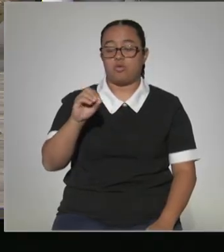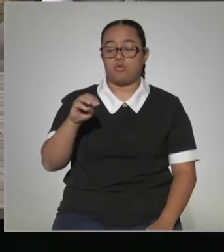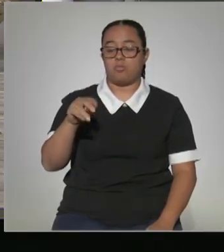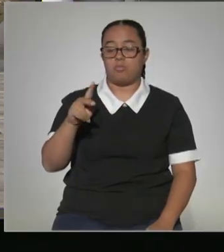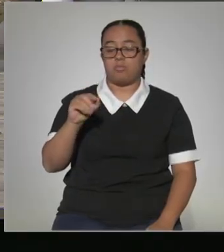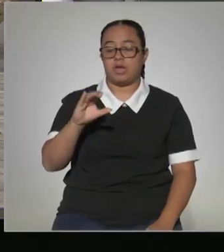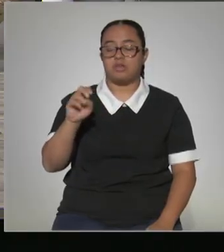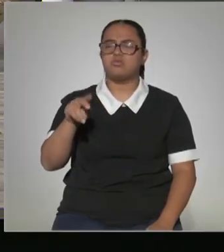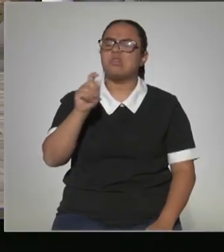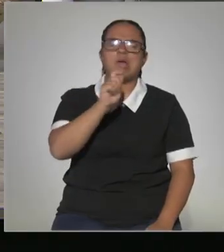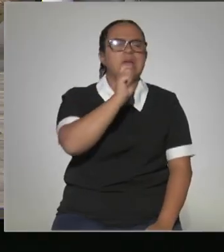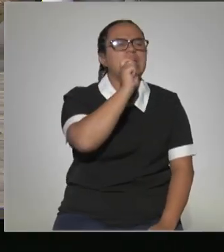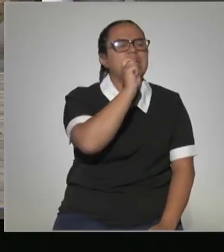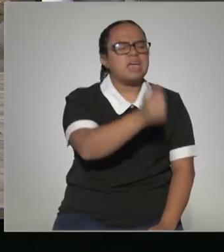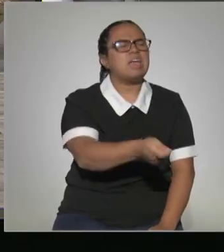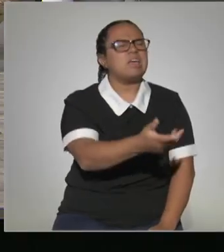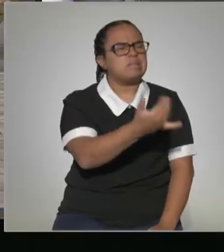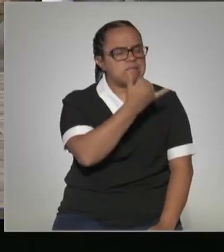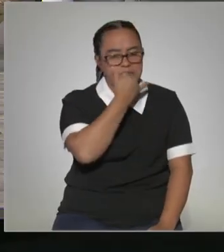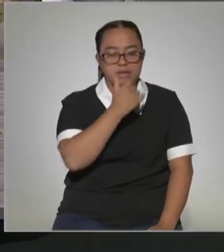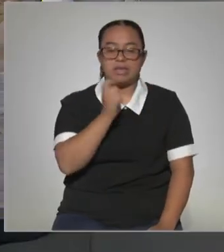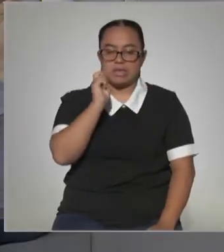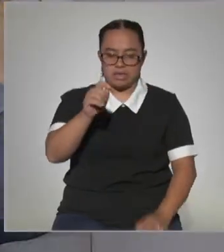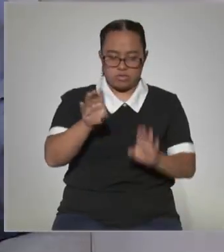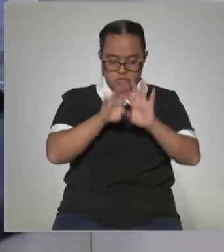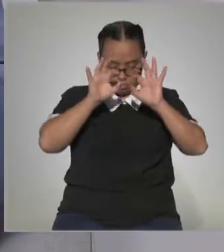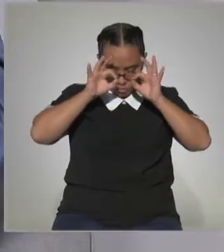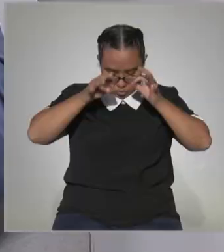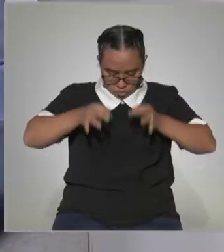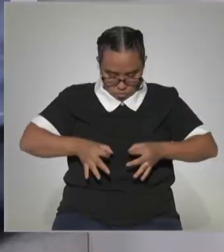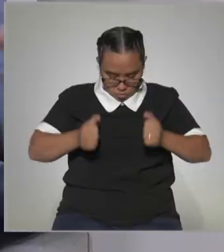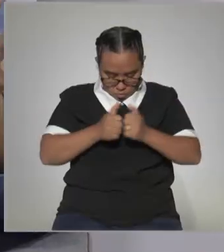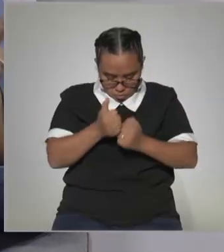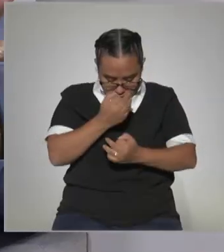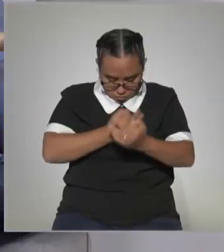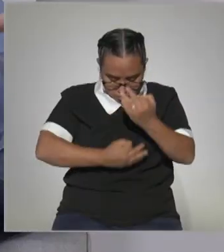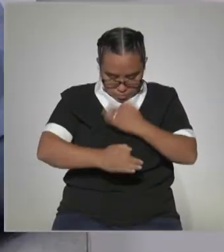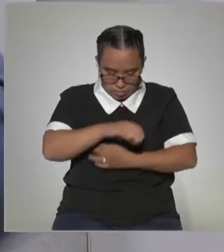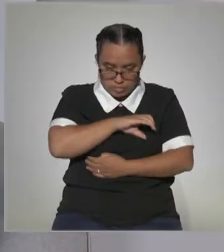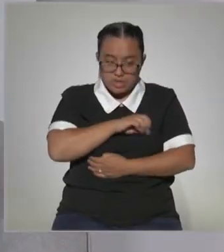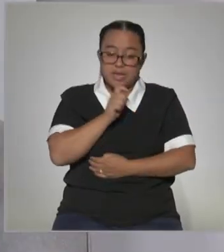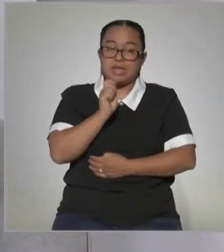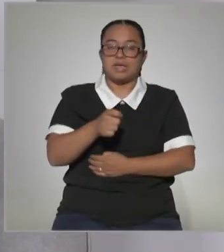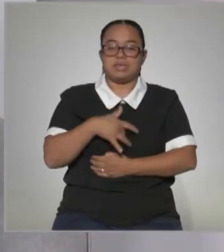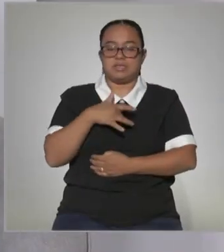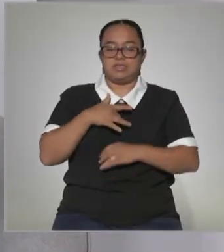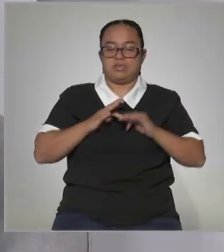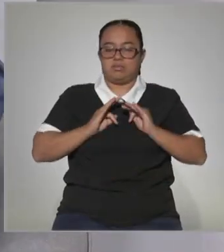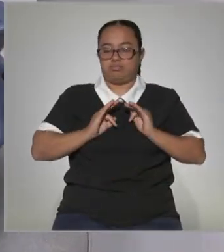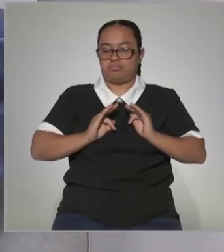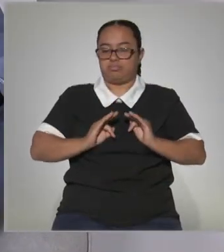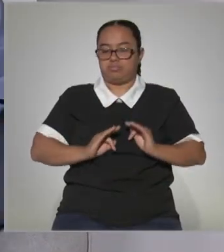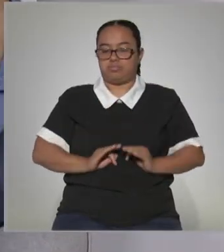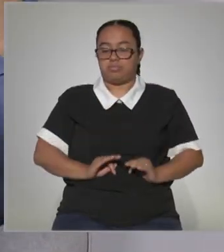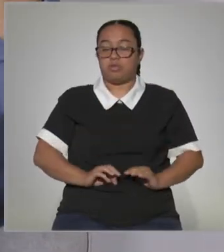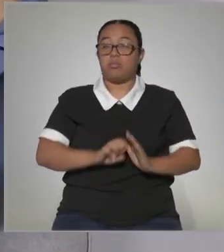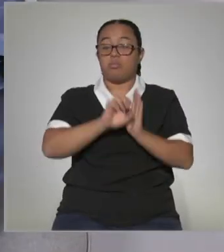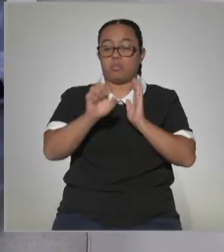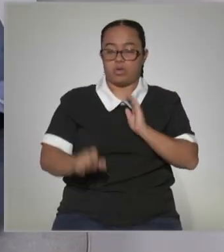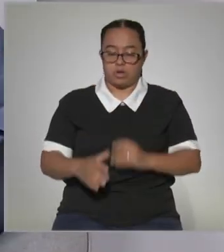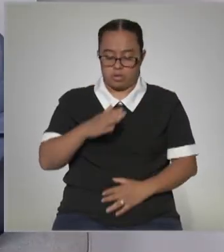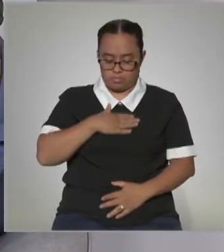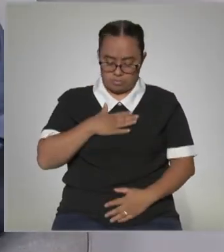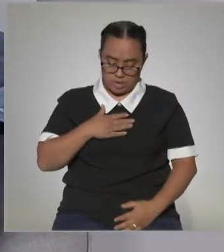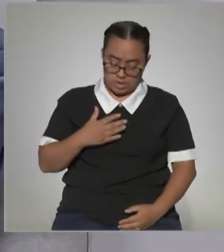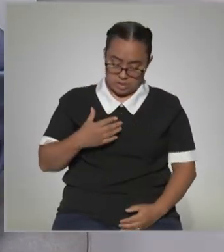una forma de mirarse gentil, ¿no? Y eso relaja, ¿no? El hecho de aceptar tu